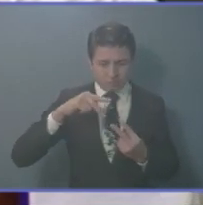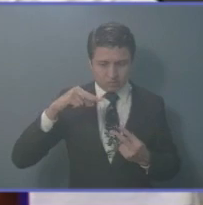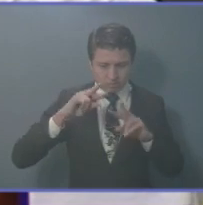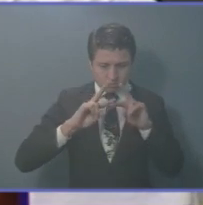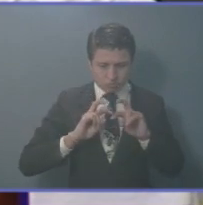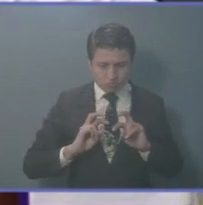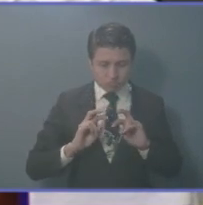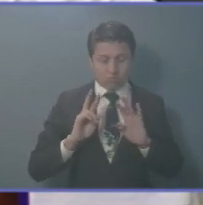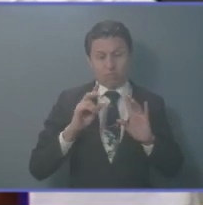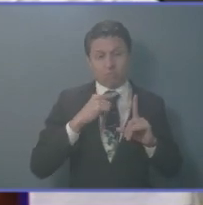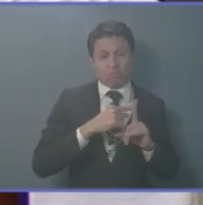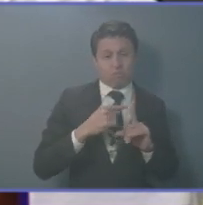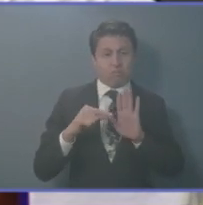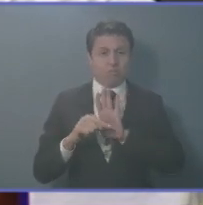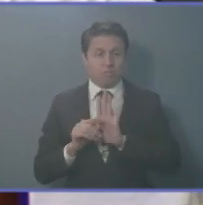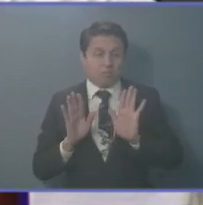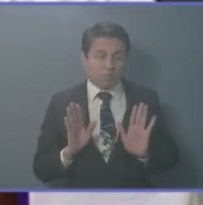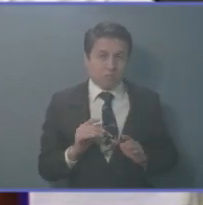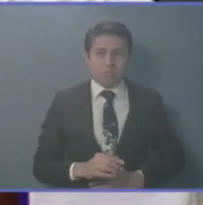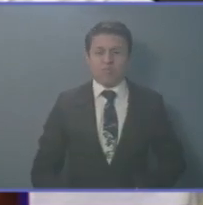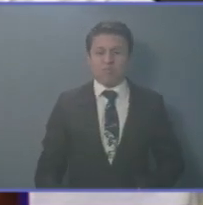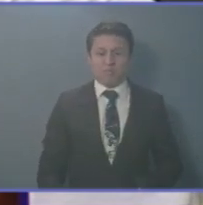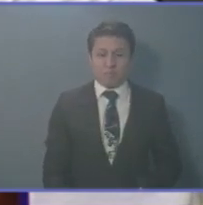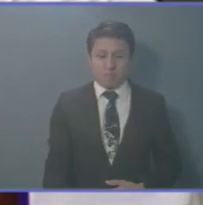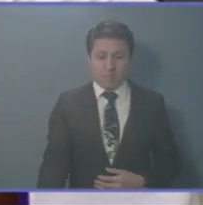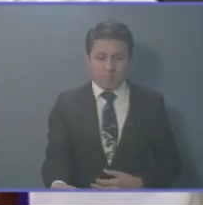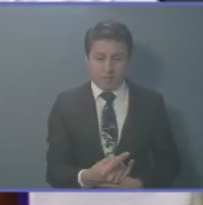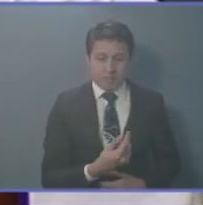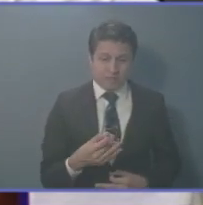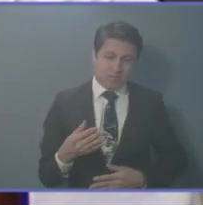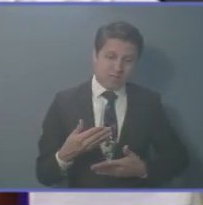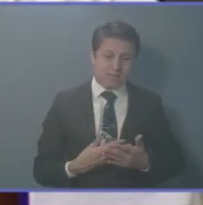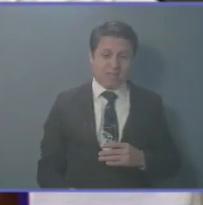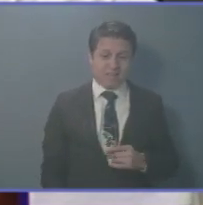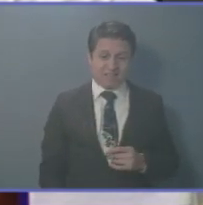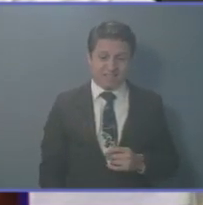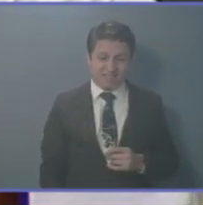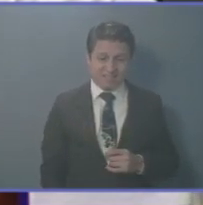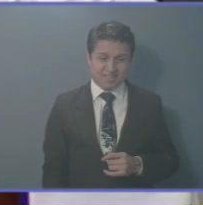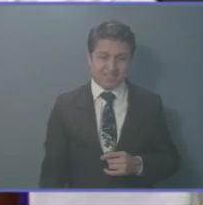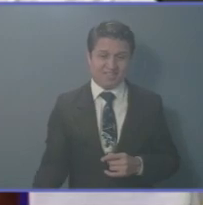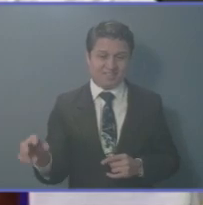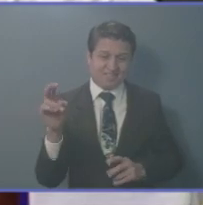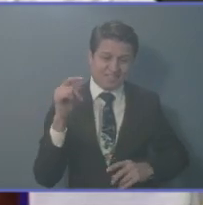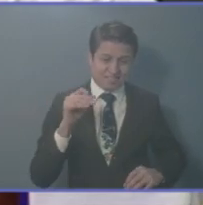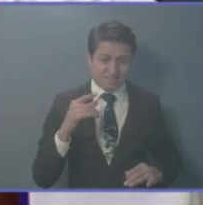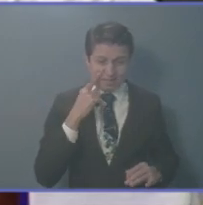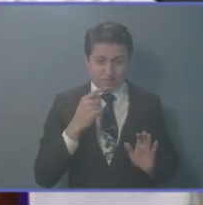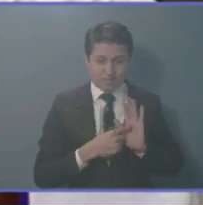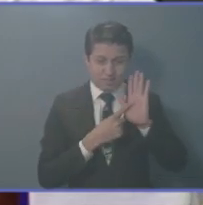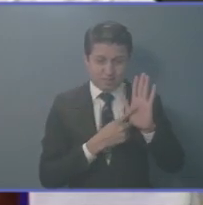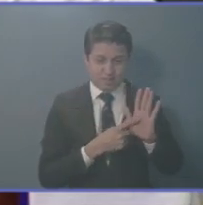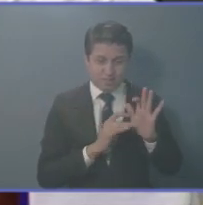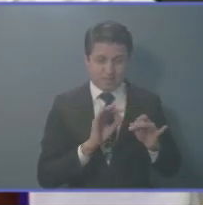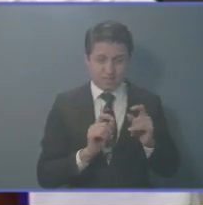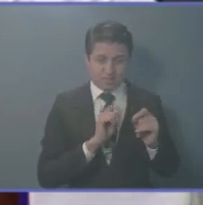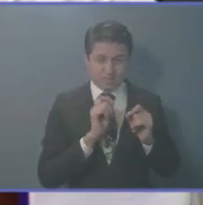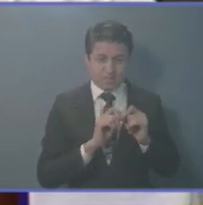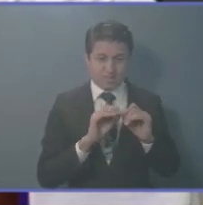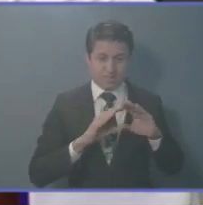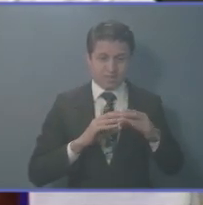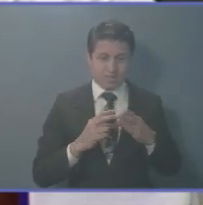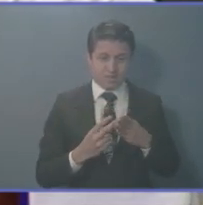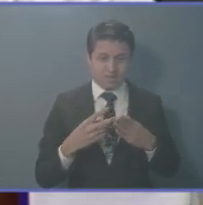del COVID-19. Aquellas personas que estando internas en un centro de contención en el cual se identifique un caso confirmado del COVID-19